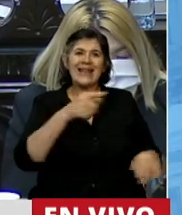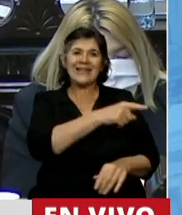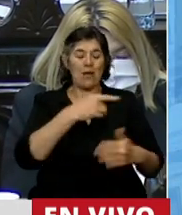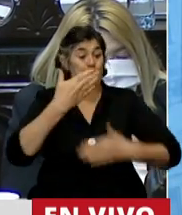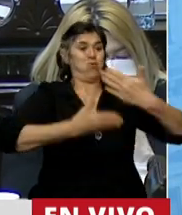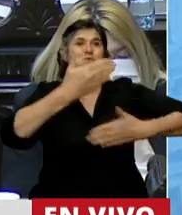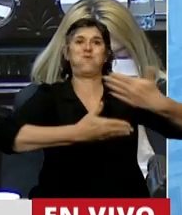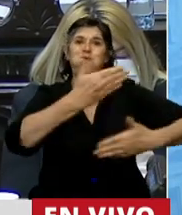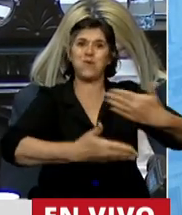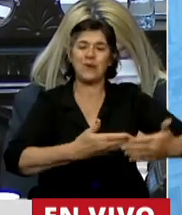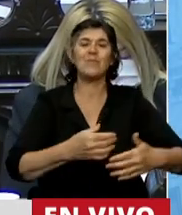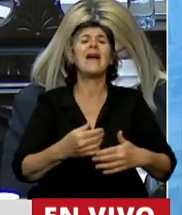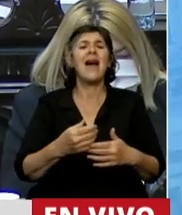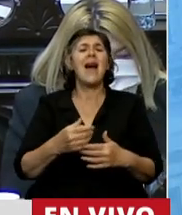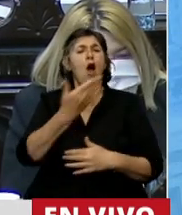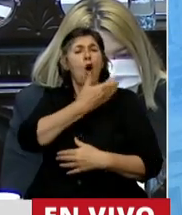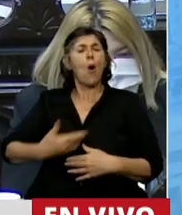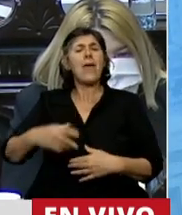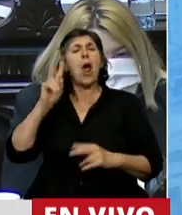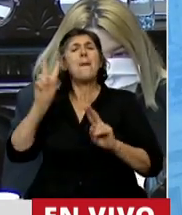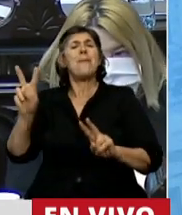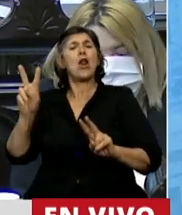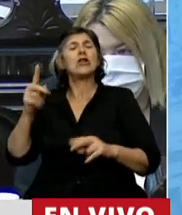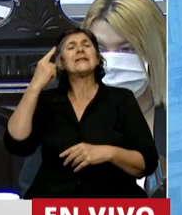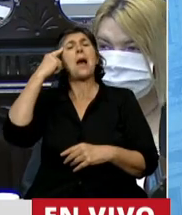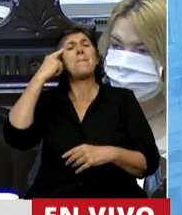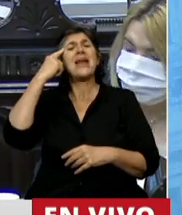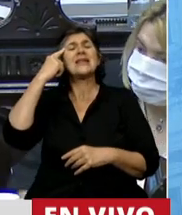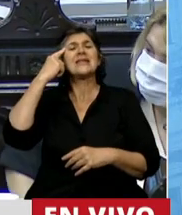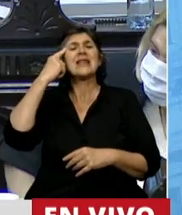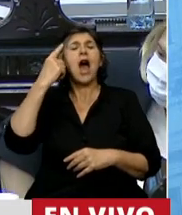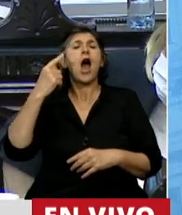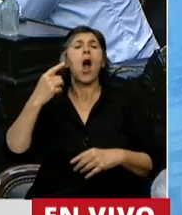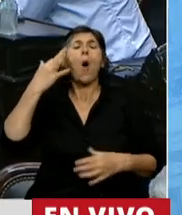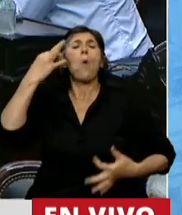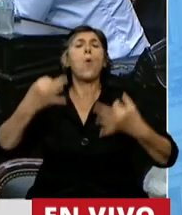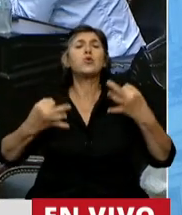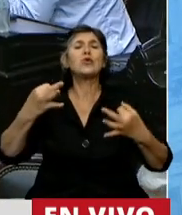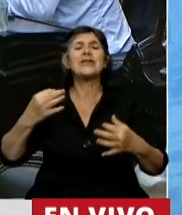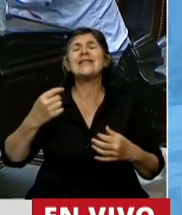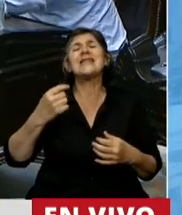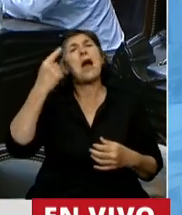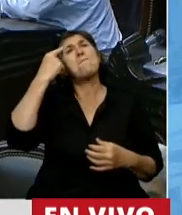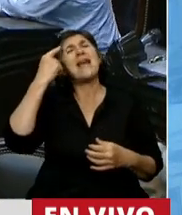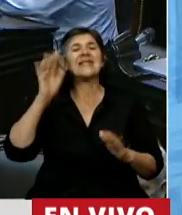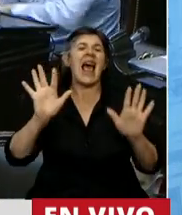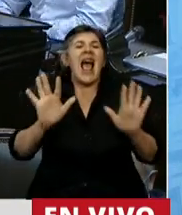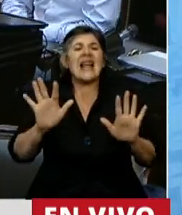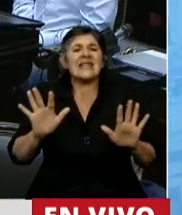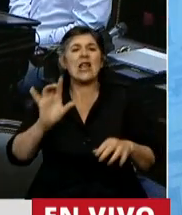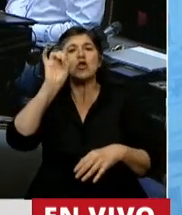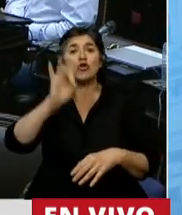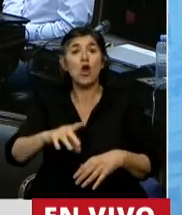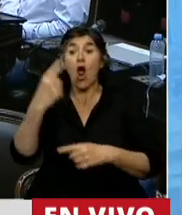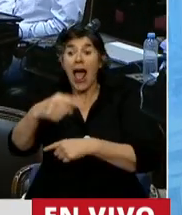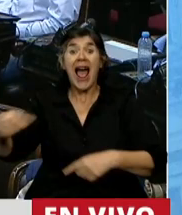terminan convenciendo que la justicia social es eso, únicamente transferir recursos